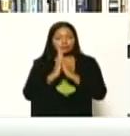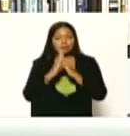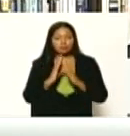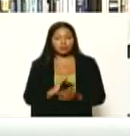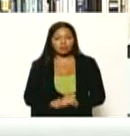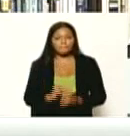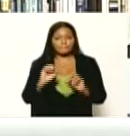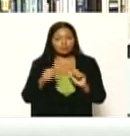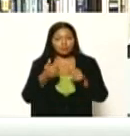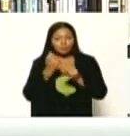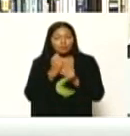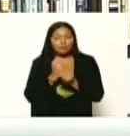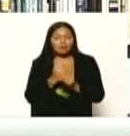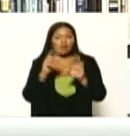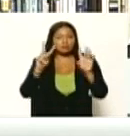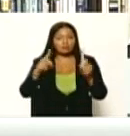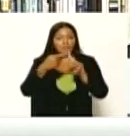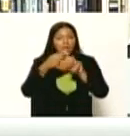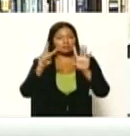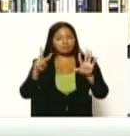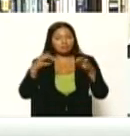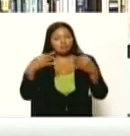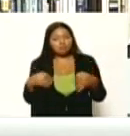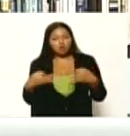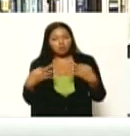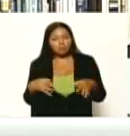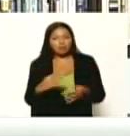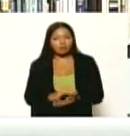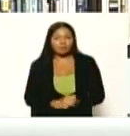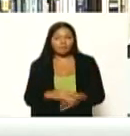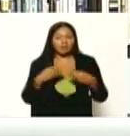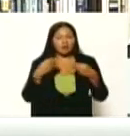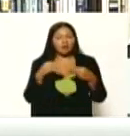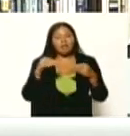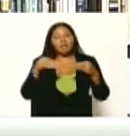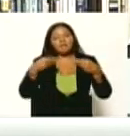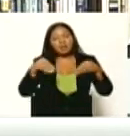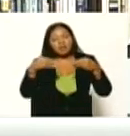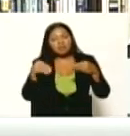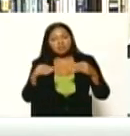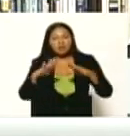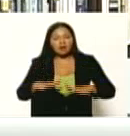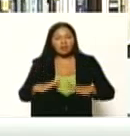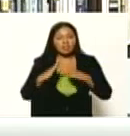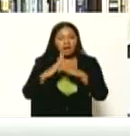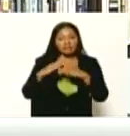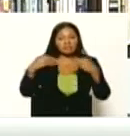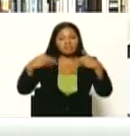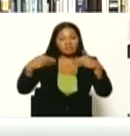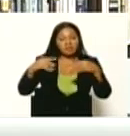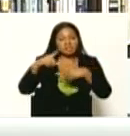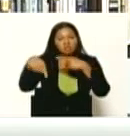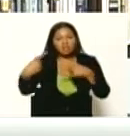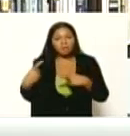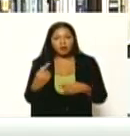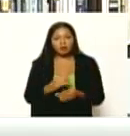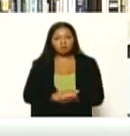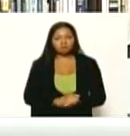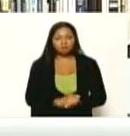comenzamos a trabajar el 7 más 7, cuarentena, flexibilización, cuarentena, flexibilización.